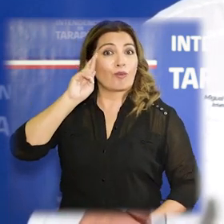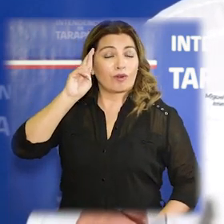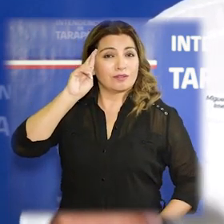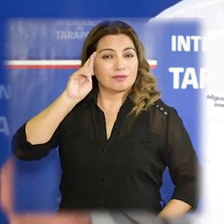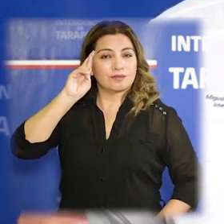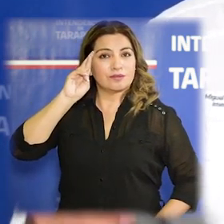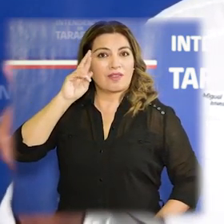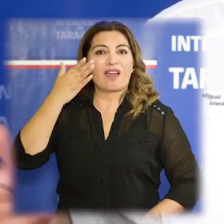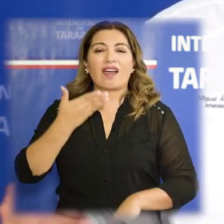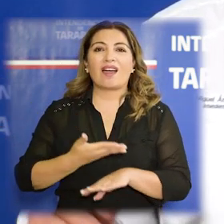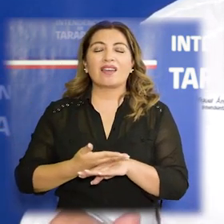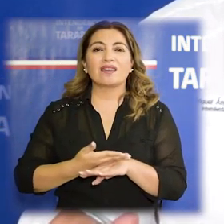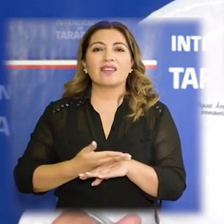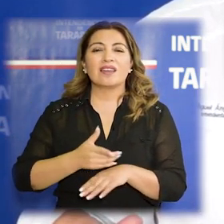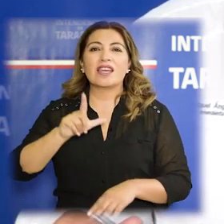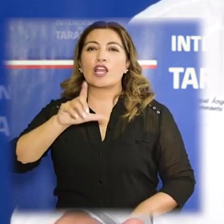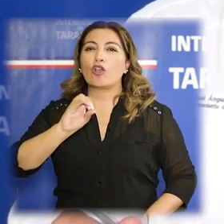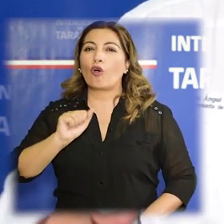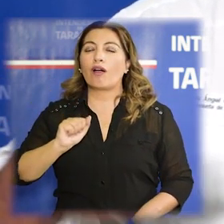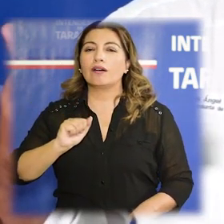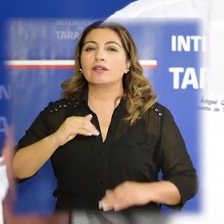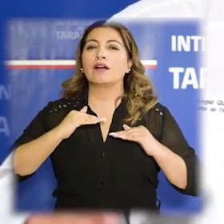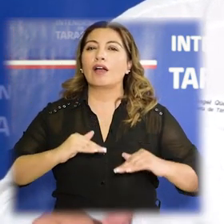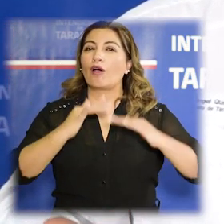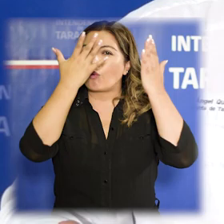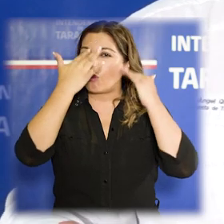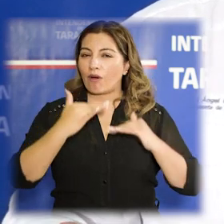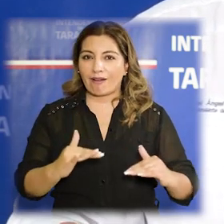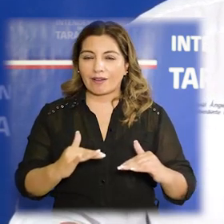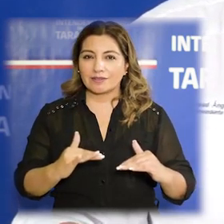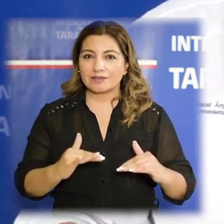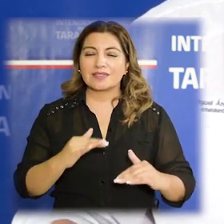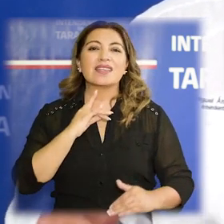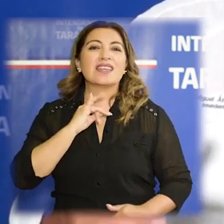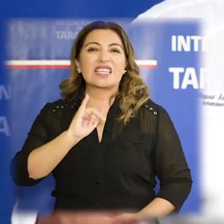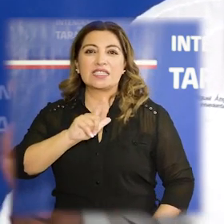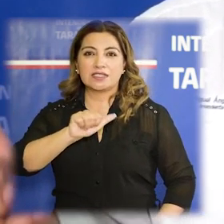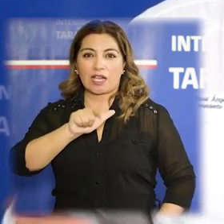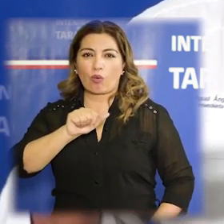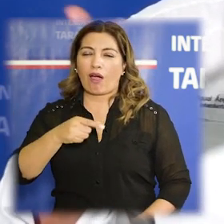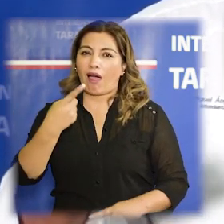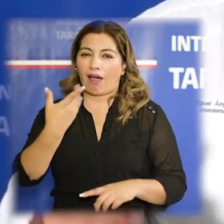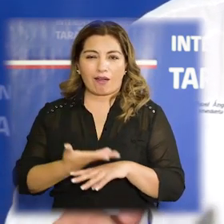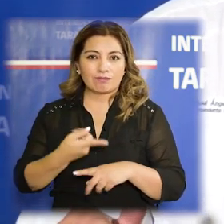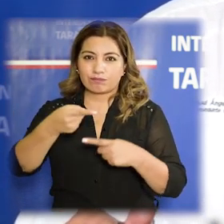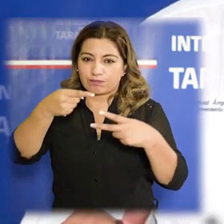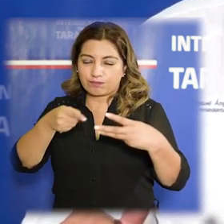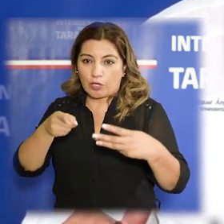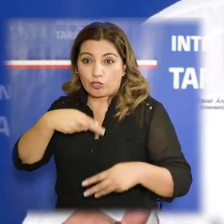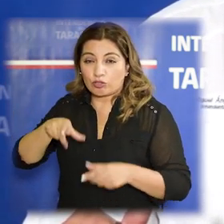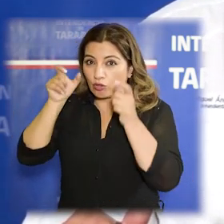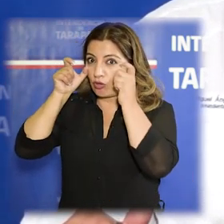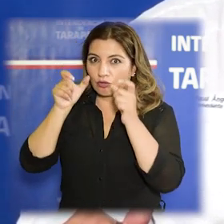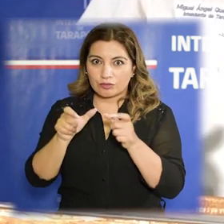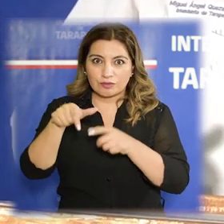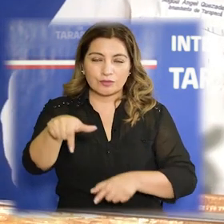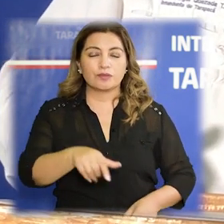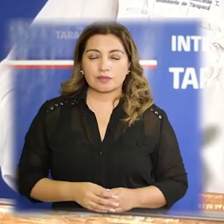tenemos Quillagua, El Loa, Guara, por ejemplo, ¿no es cierto? Y tenemos otras más que las reforzaremos en este